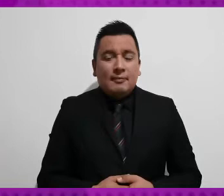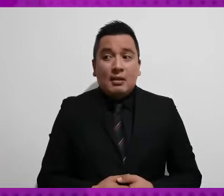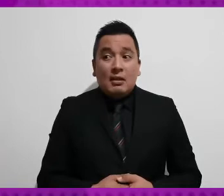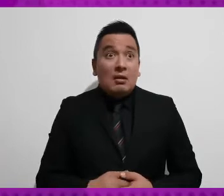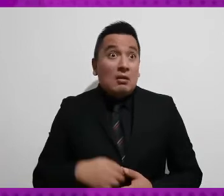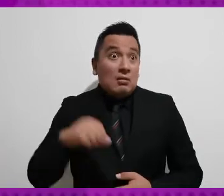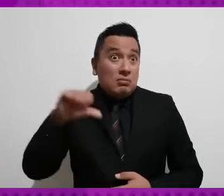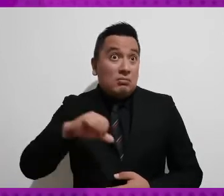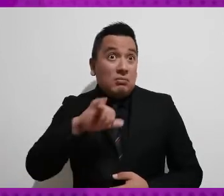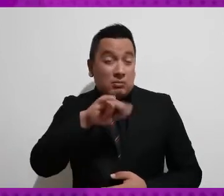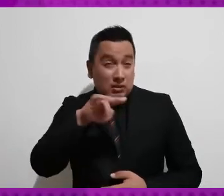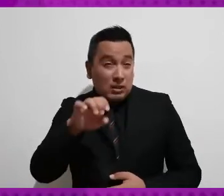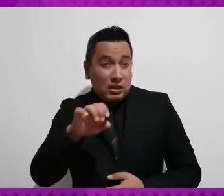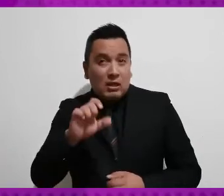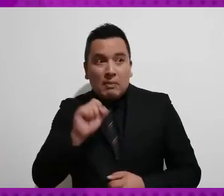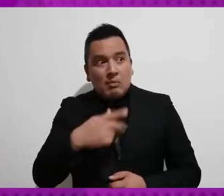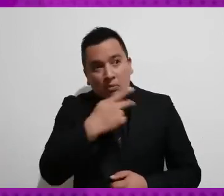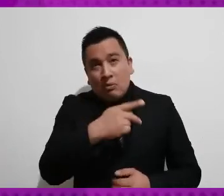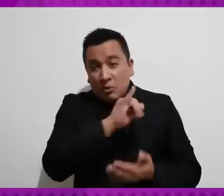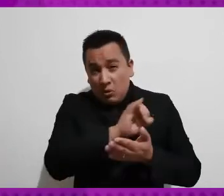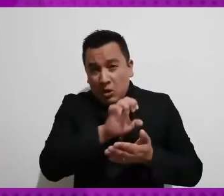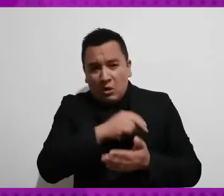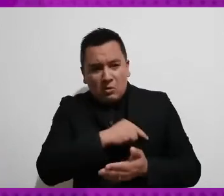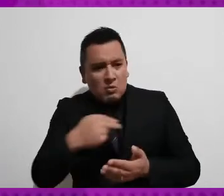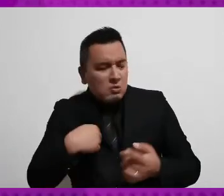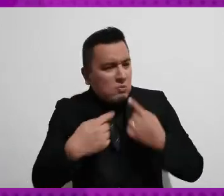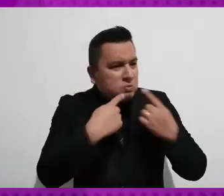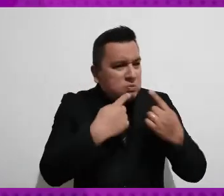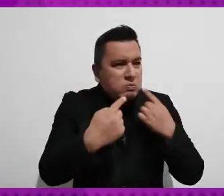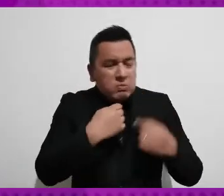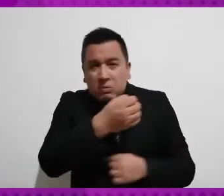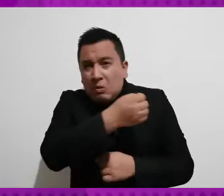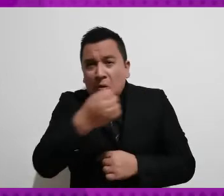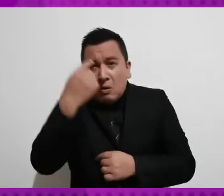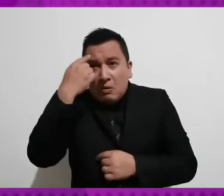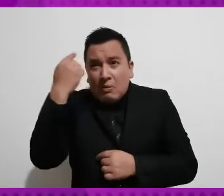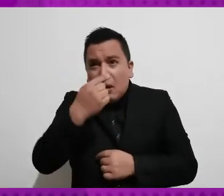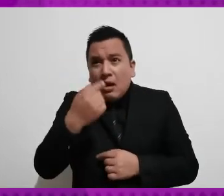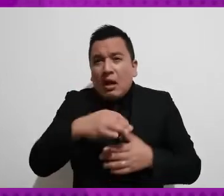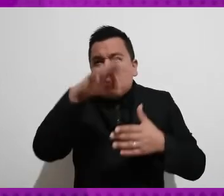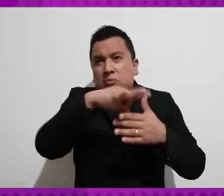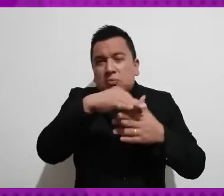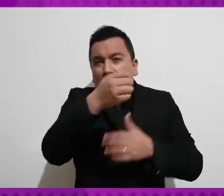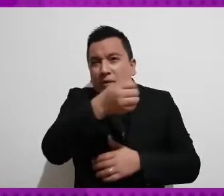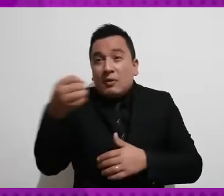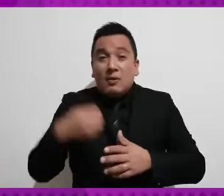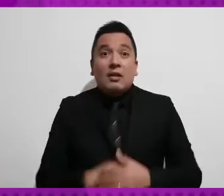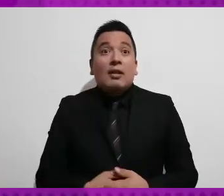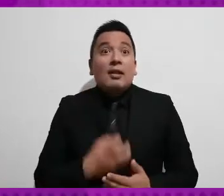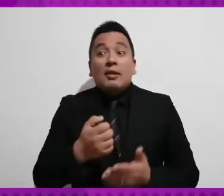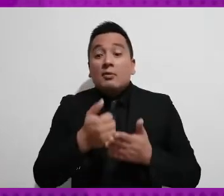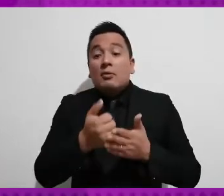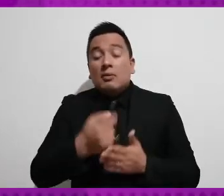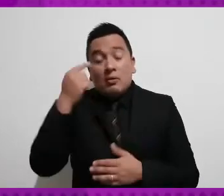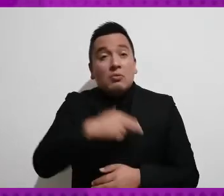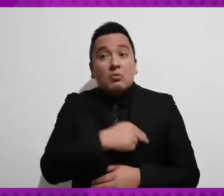Coahuila en la organización de los procesos electorales. Y entonces estos protocolos nos sirven para orientar y para guiar y, ¿por